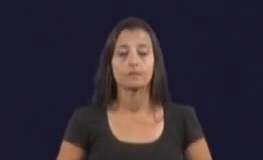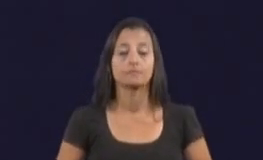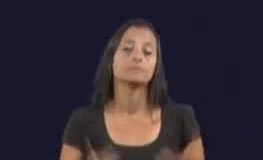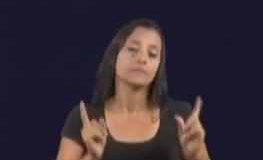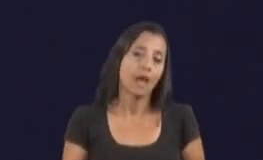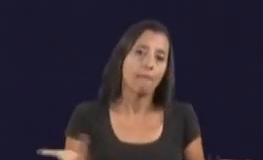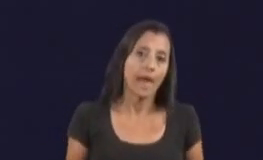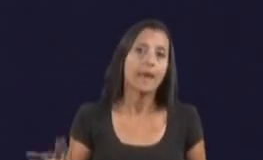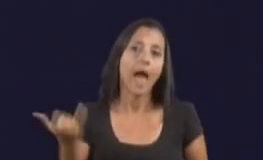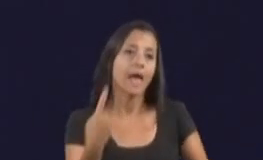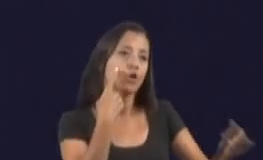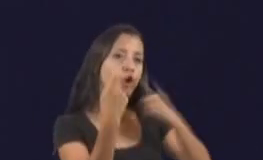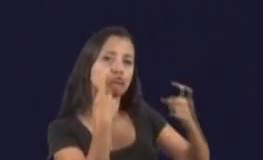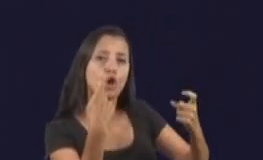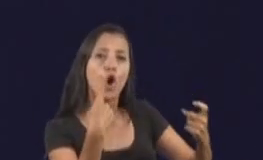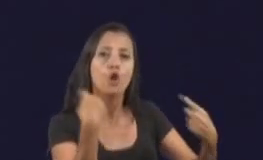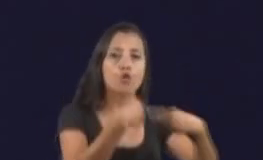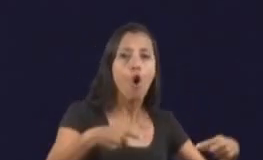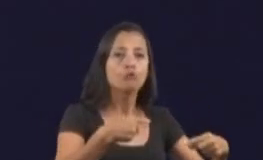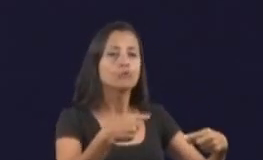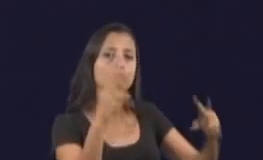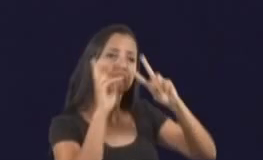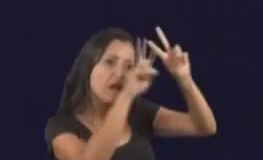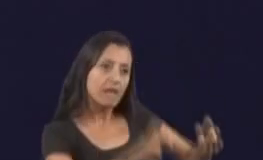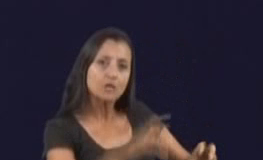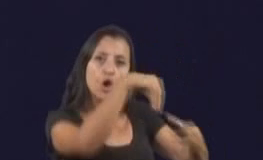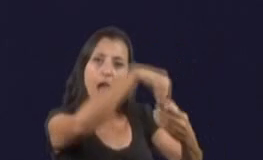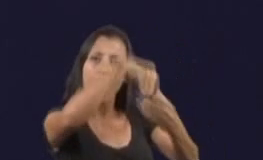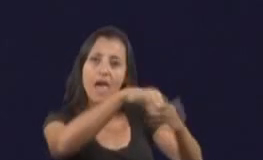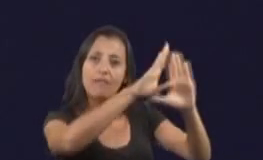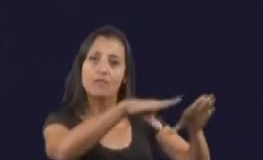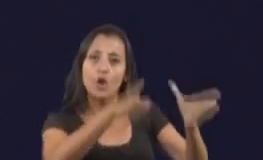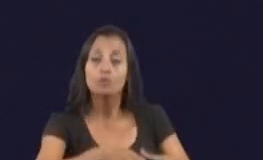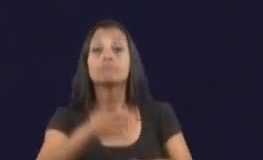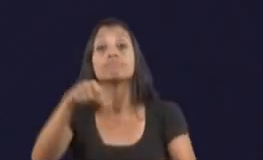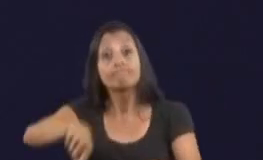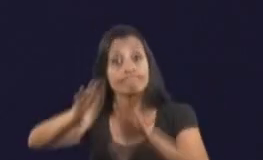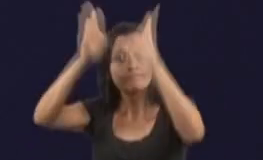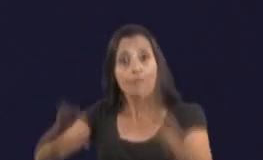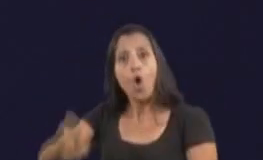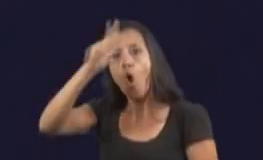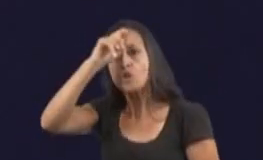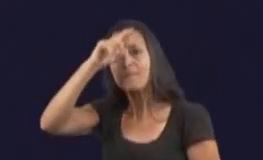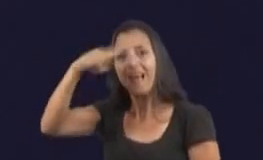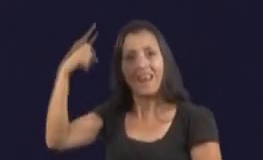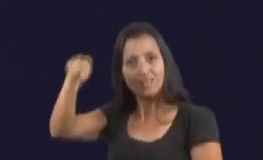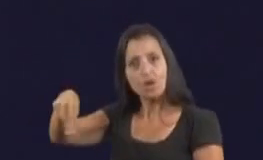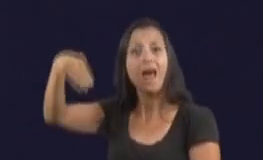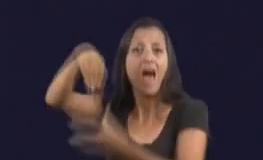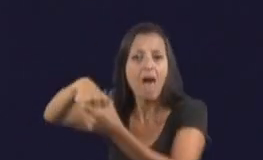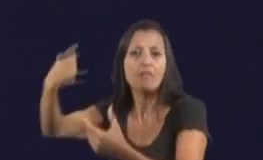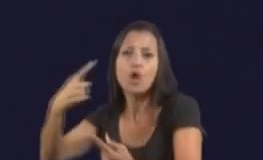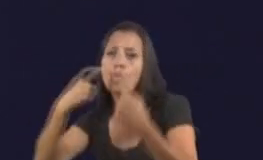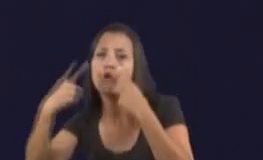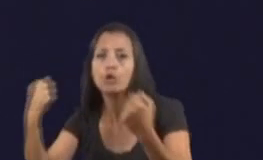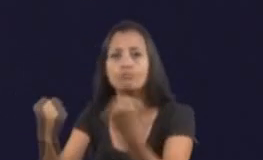dentro del marco de las auditorías y los relevamientos permanentes que hacemos, en este caso en los hospitales nacionales, auditoría y